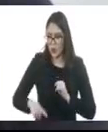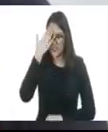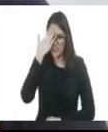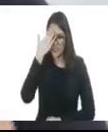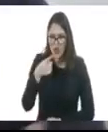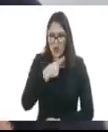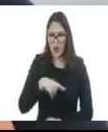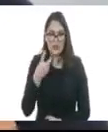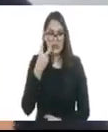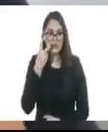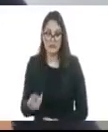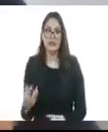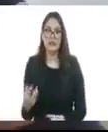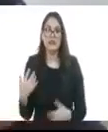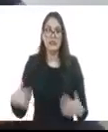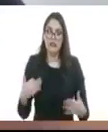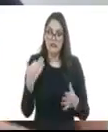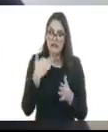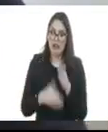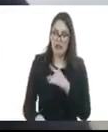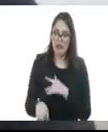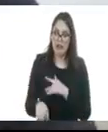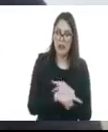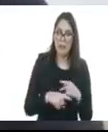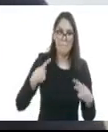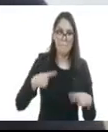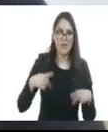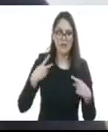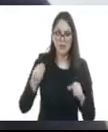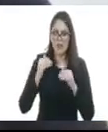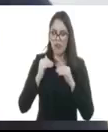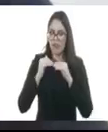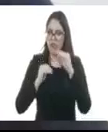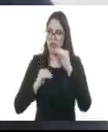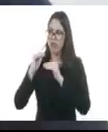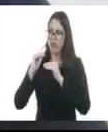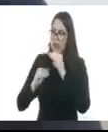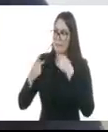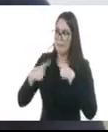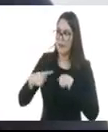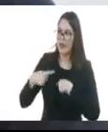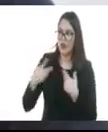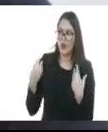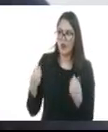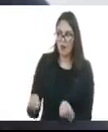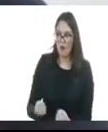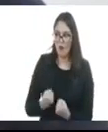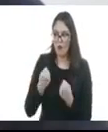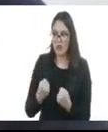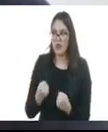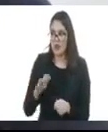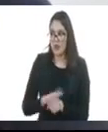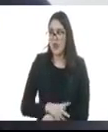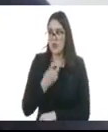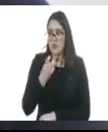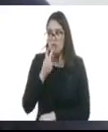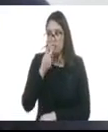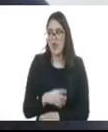le afecta frente a las desventajas que tienen en nuestra sociedad. Es por eso que sin duda este